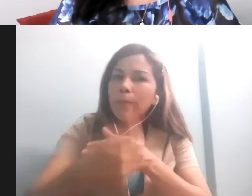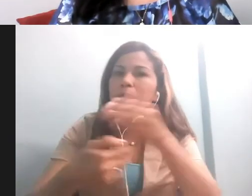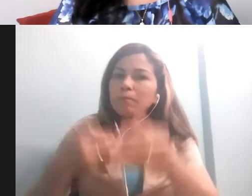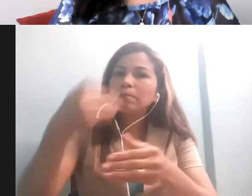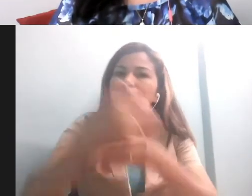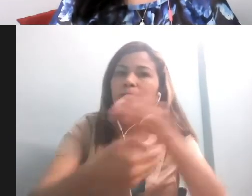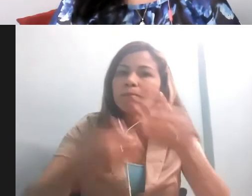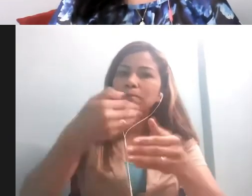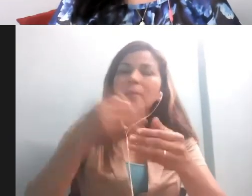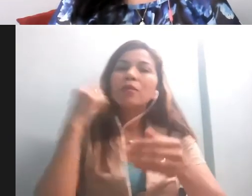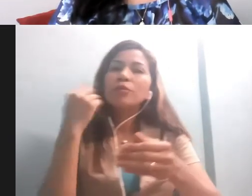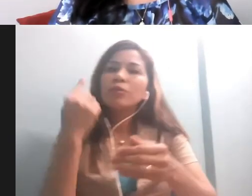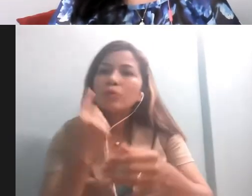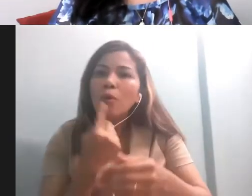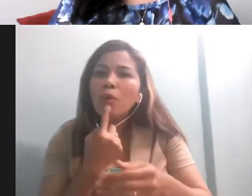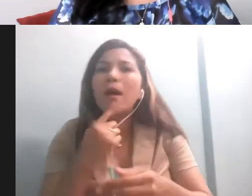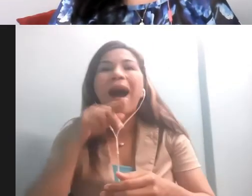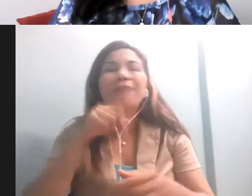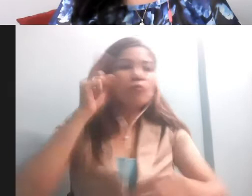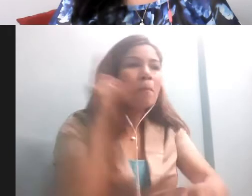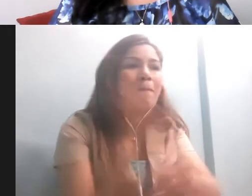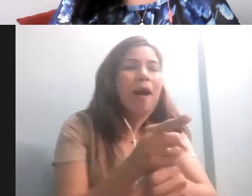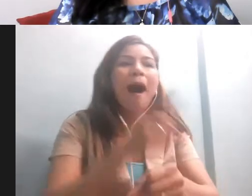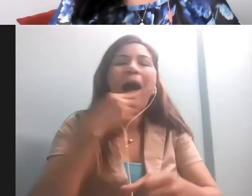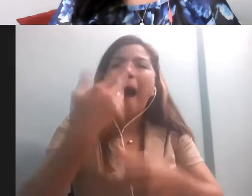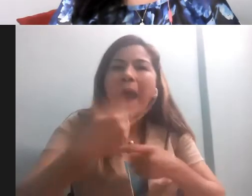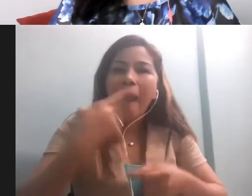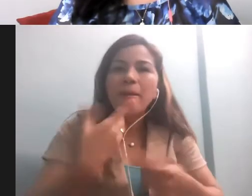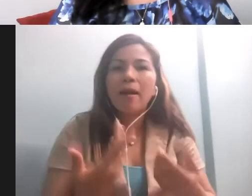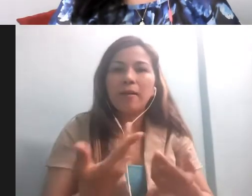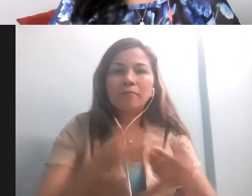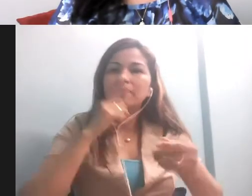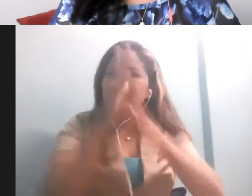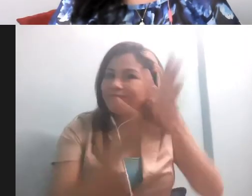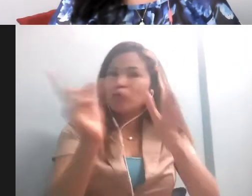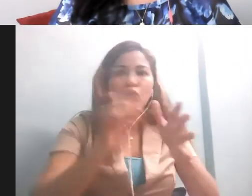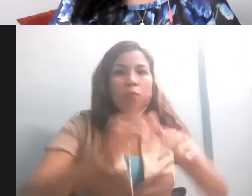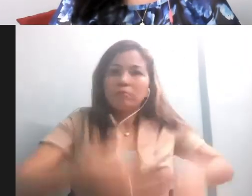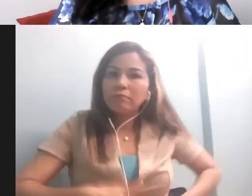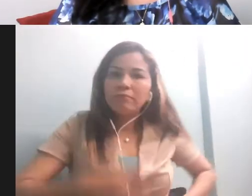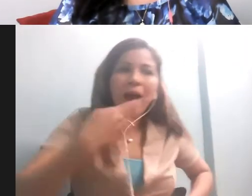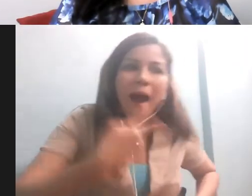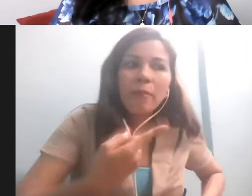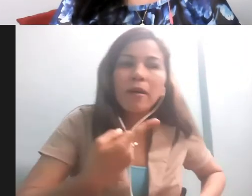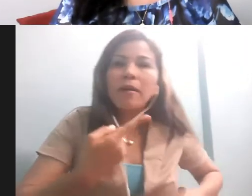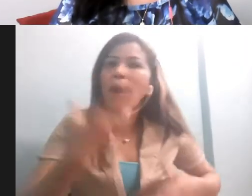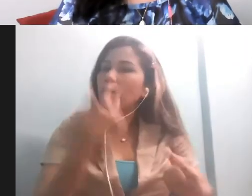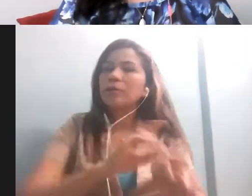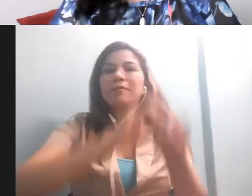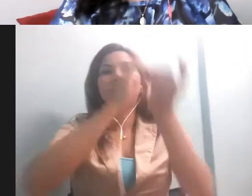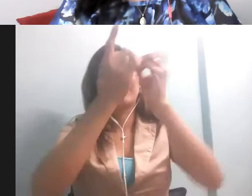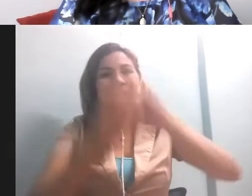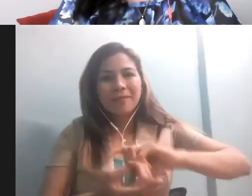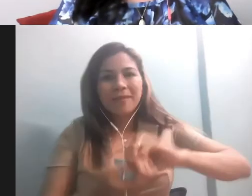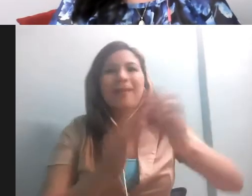personas sordas se les oralizaba. Hemos tenido otra etapa ahora en que se concibe también que solamente se utiliza la lengua de señas, porque la lengua